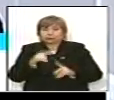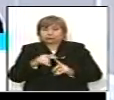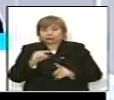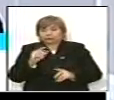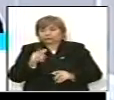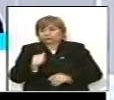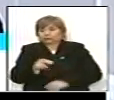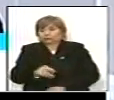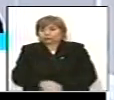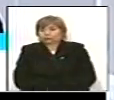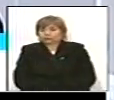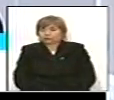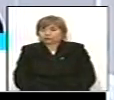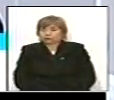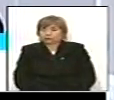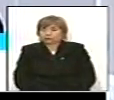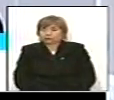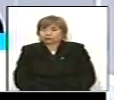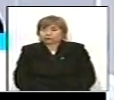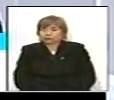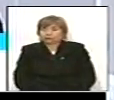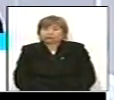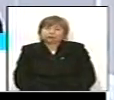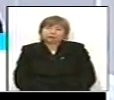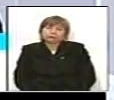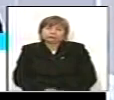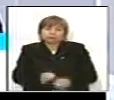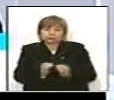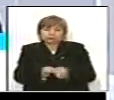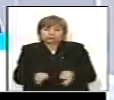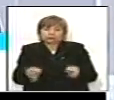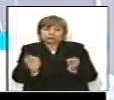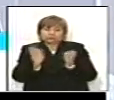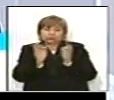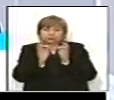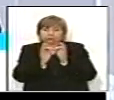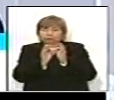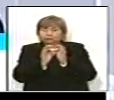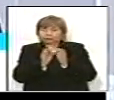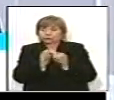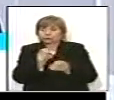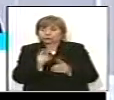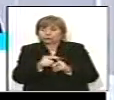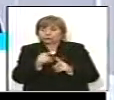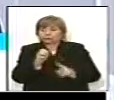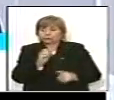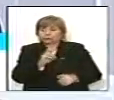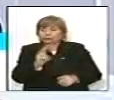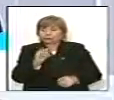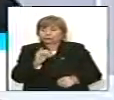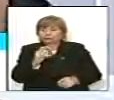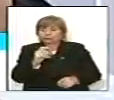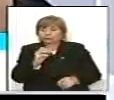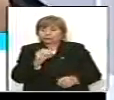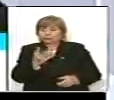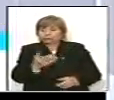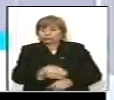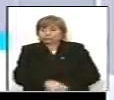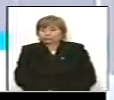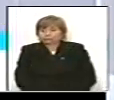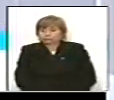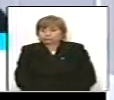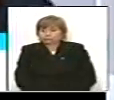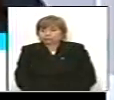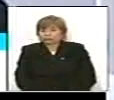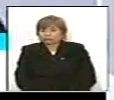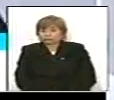minera. Y sería importante saber cuánto del territorio... Sí, por favor.